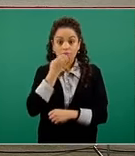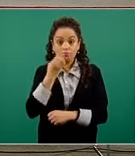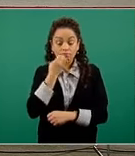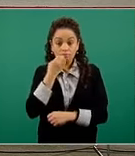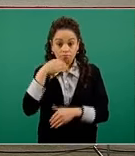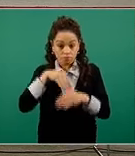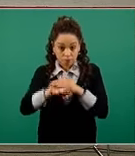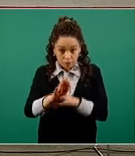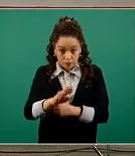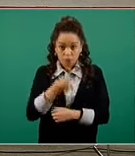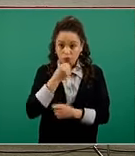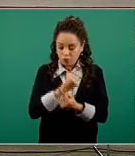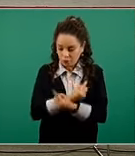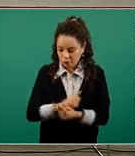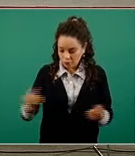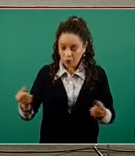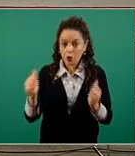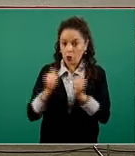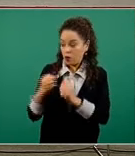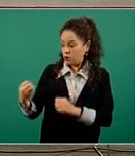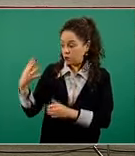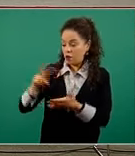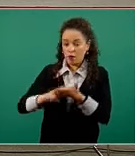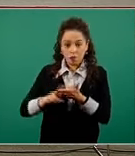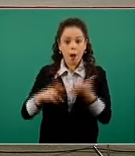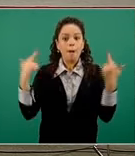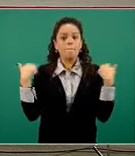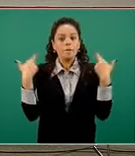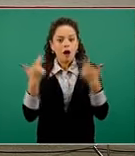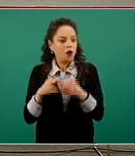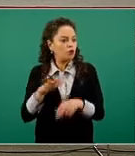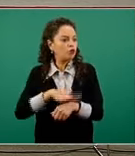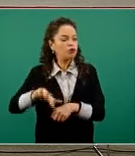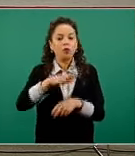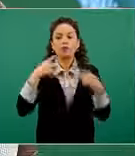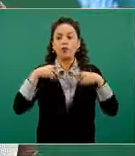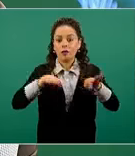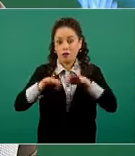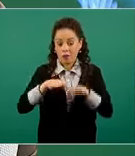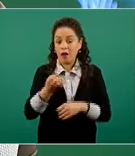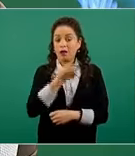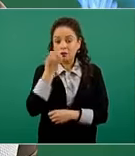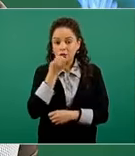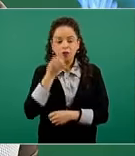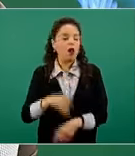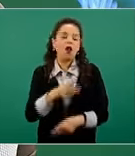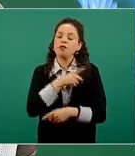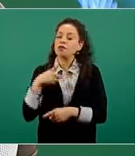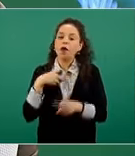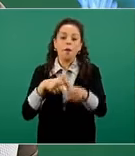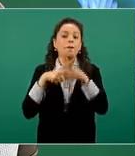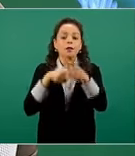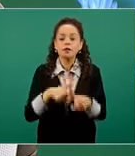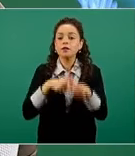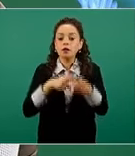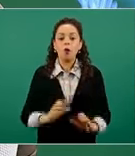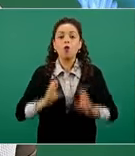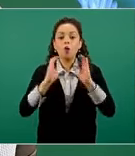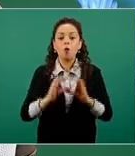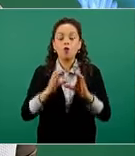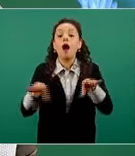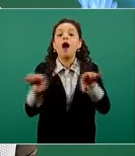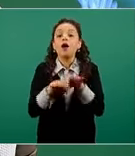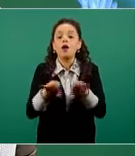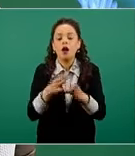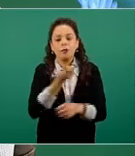estando sus maestros y el personal de las escuelas vacunado, continuar implementando las medidas de sana distancia y todas aquellas